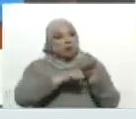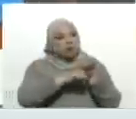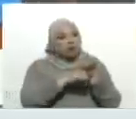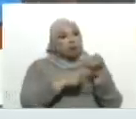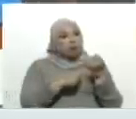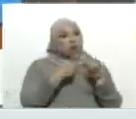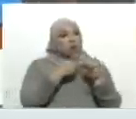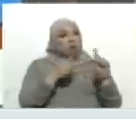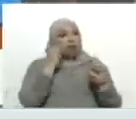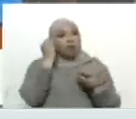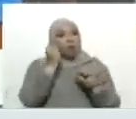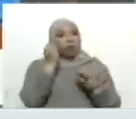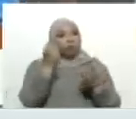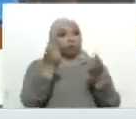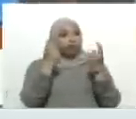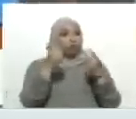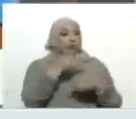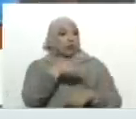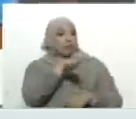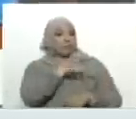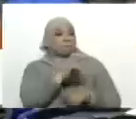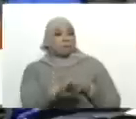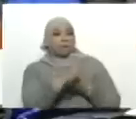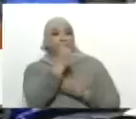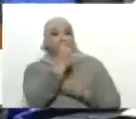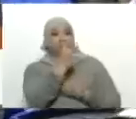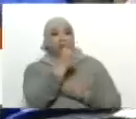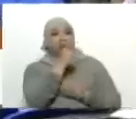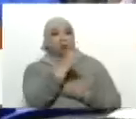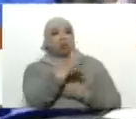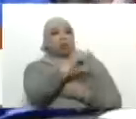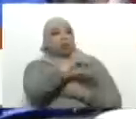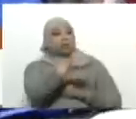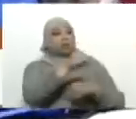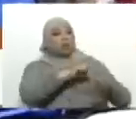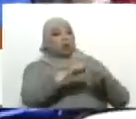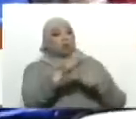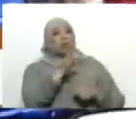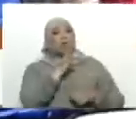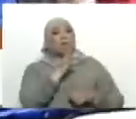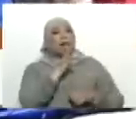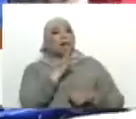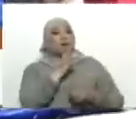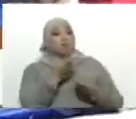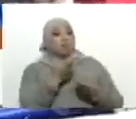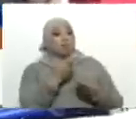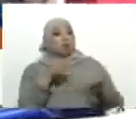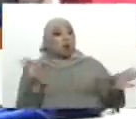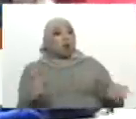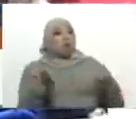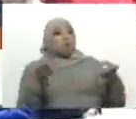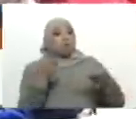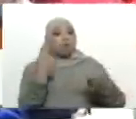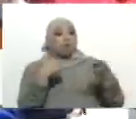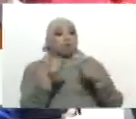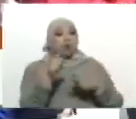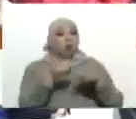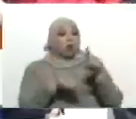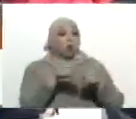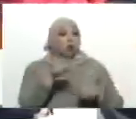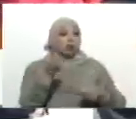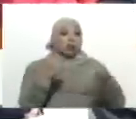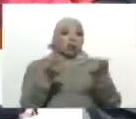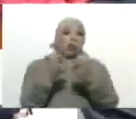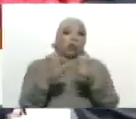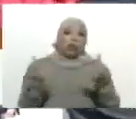entonces propugnala e impone la globalización la movilidad de capitales propone la movilidad de mercancía no el